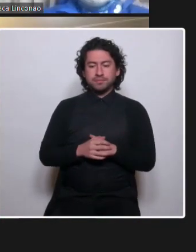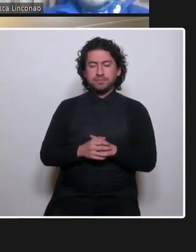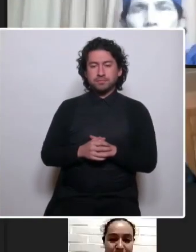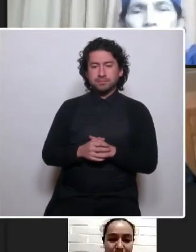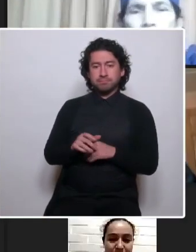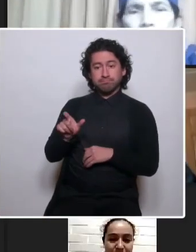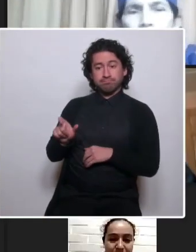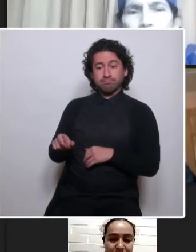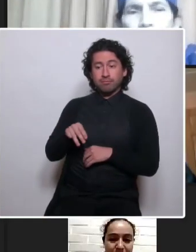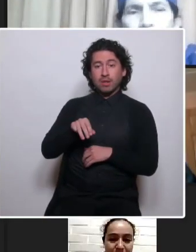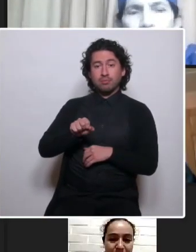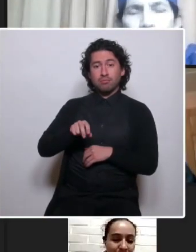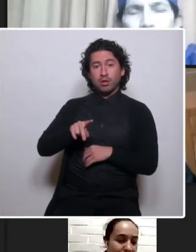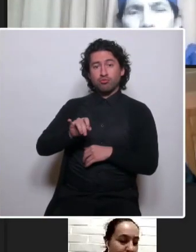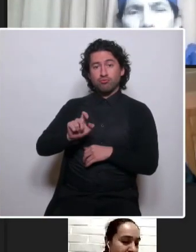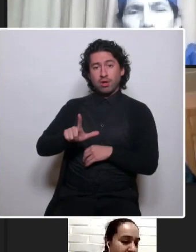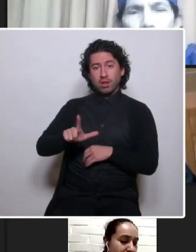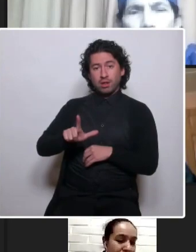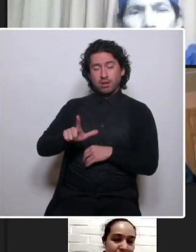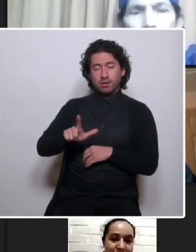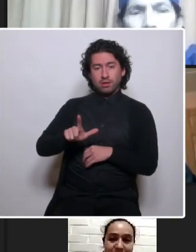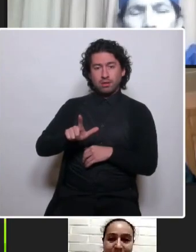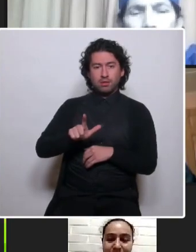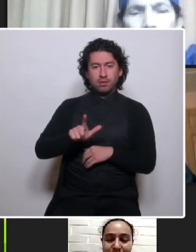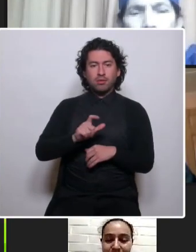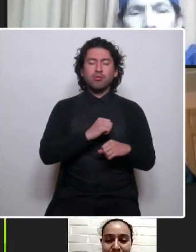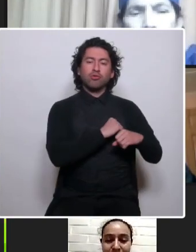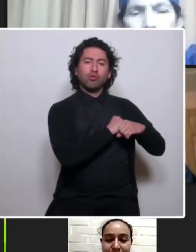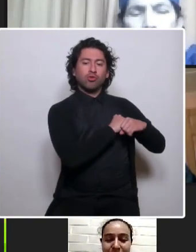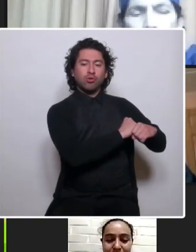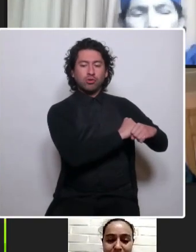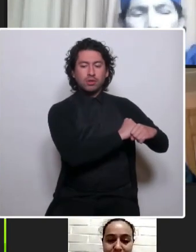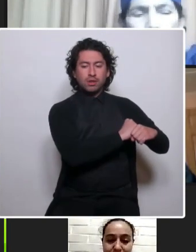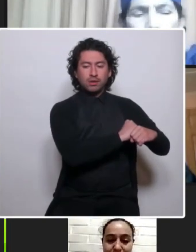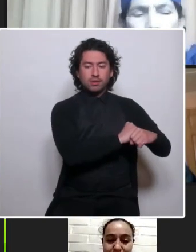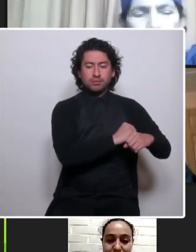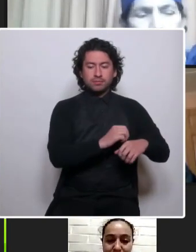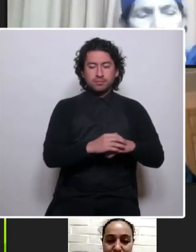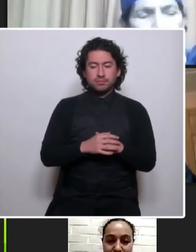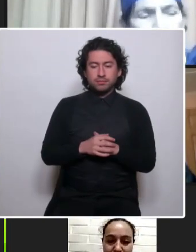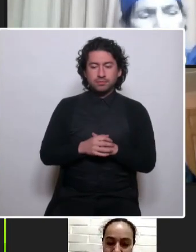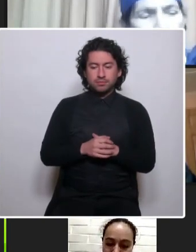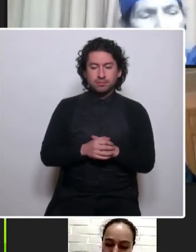Señor Manuel Sandón. En contra, señor secretario.